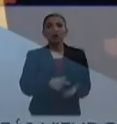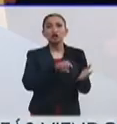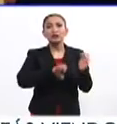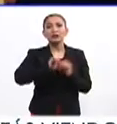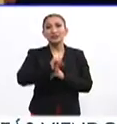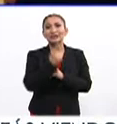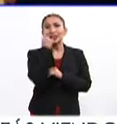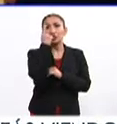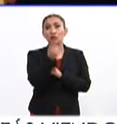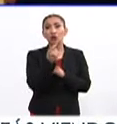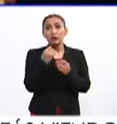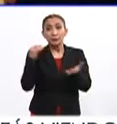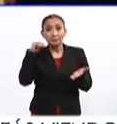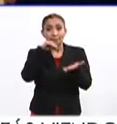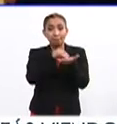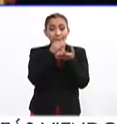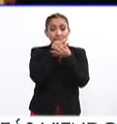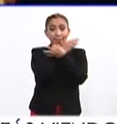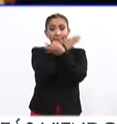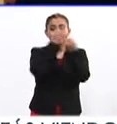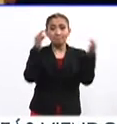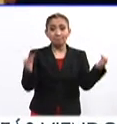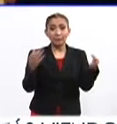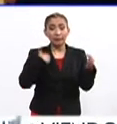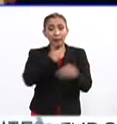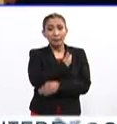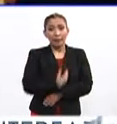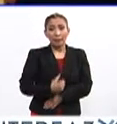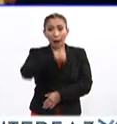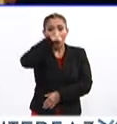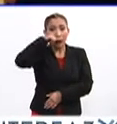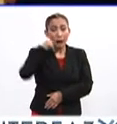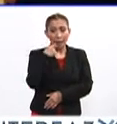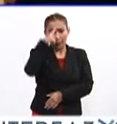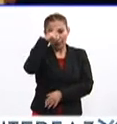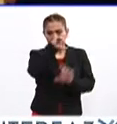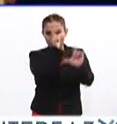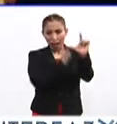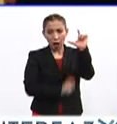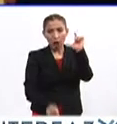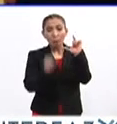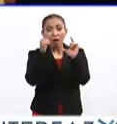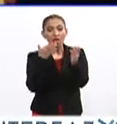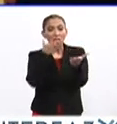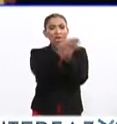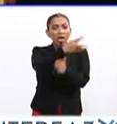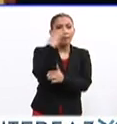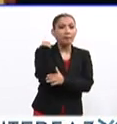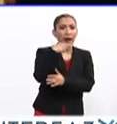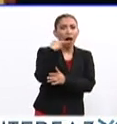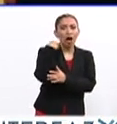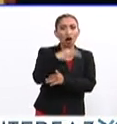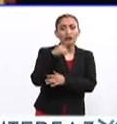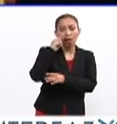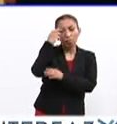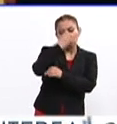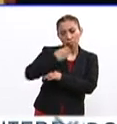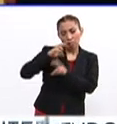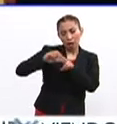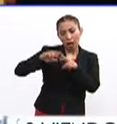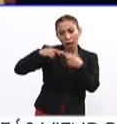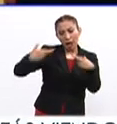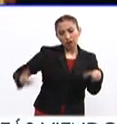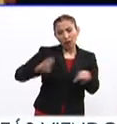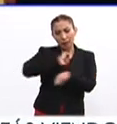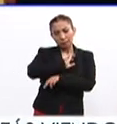En 1861 se publica el manifiesto del presidente Juárez a la nación por la invasión en Veracruz, en el que se analizan las